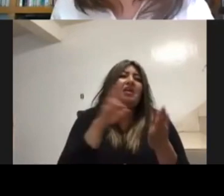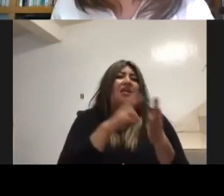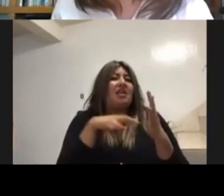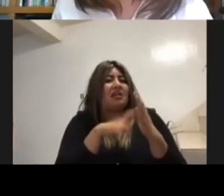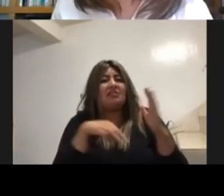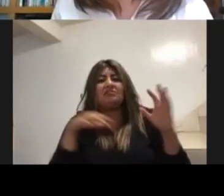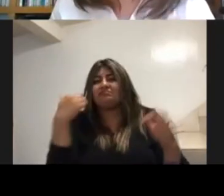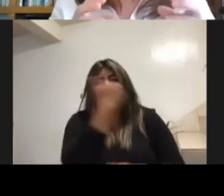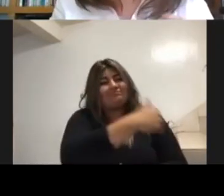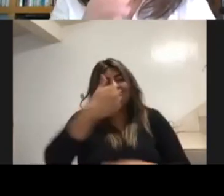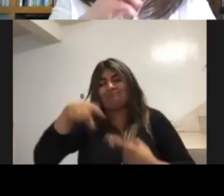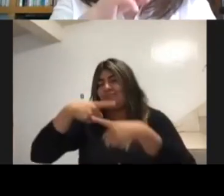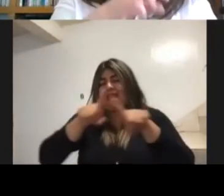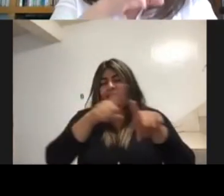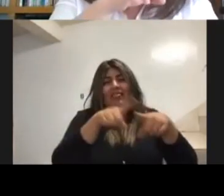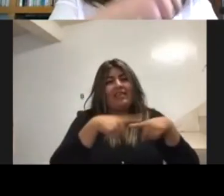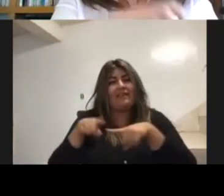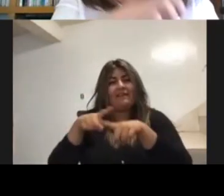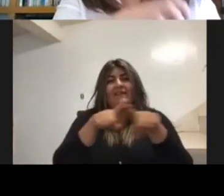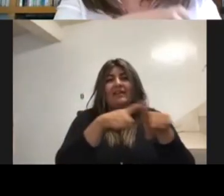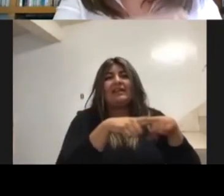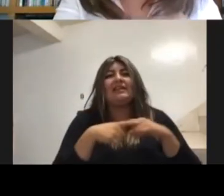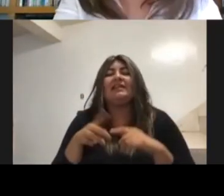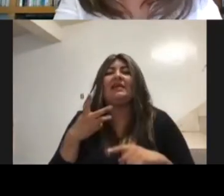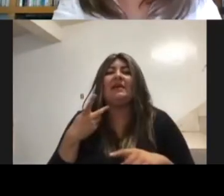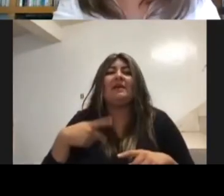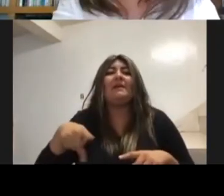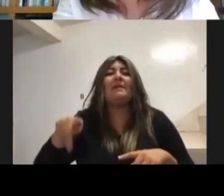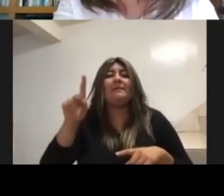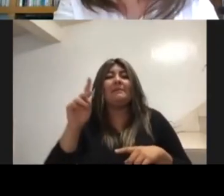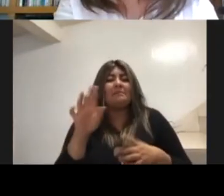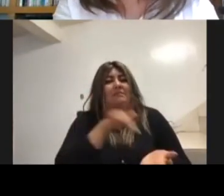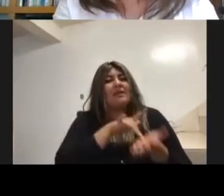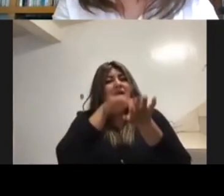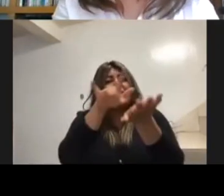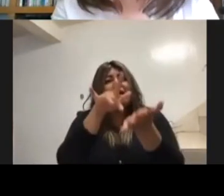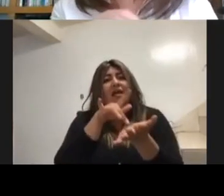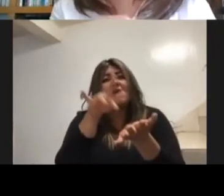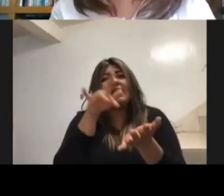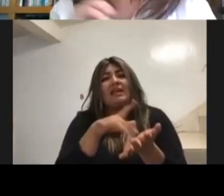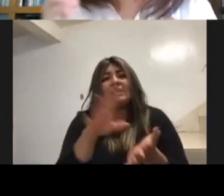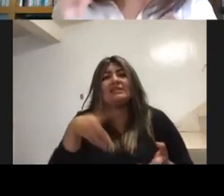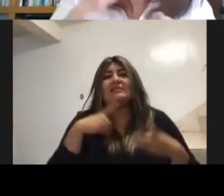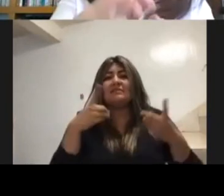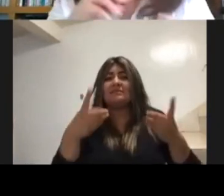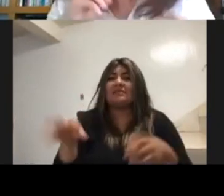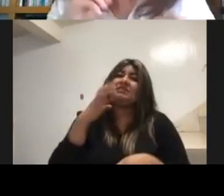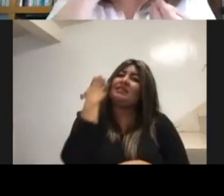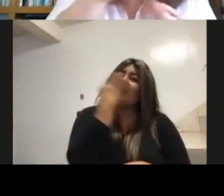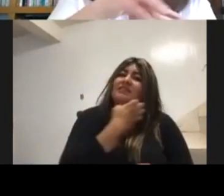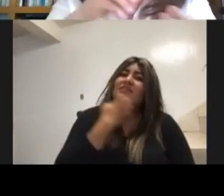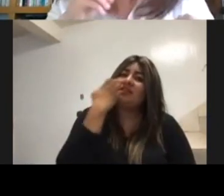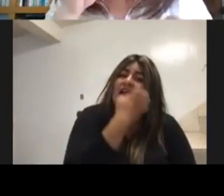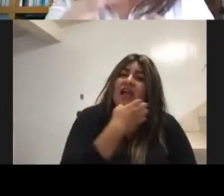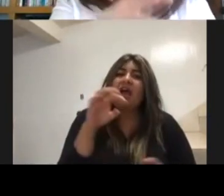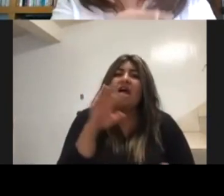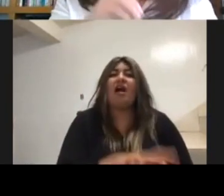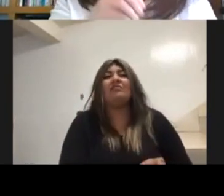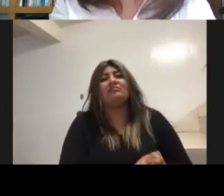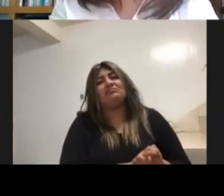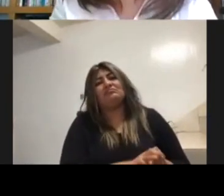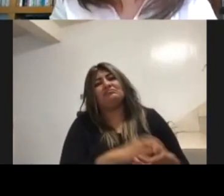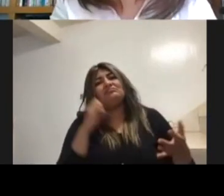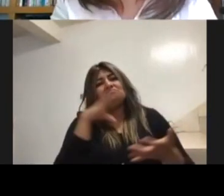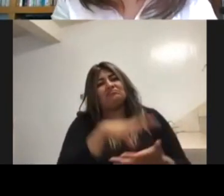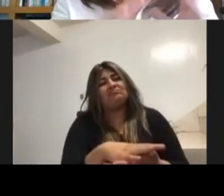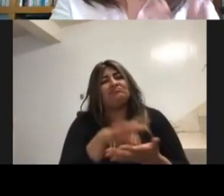muchas características. A veces son servicios que están más presentes en las escuelas, a veces son servicios que hacen como solo algunas